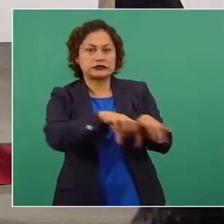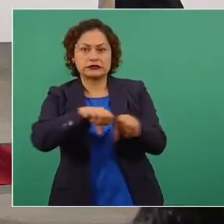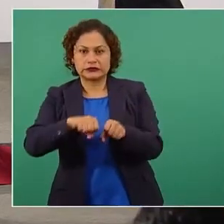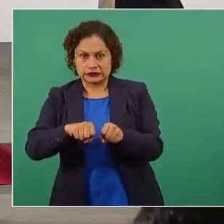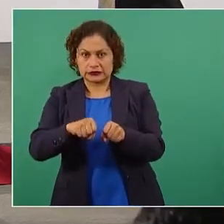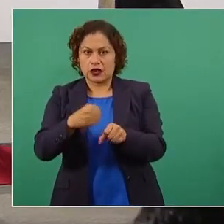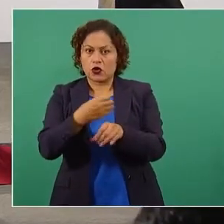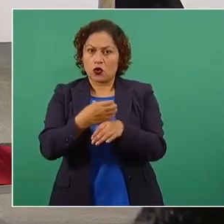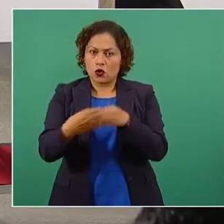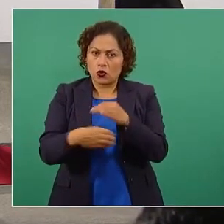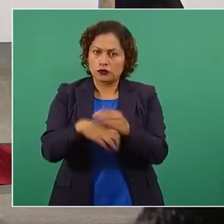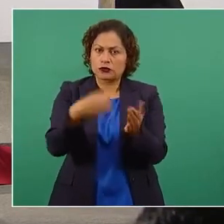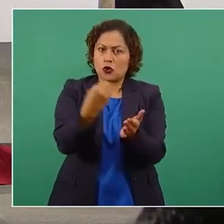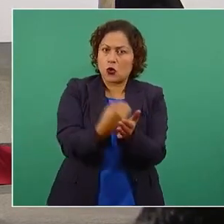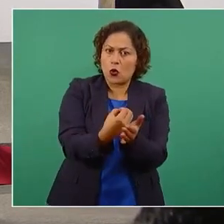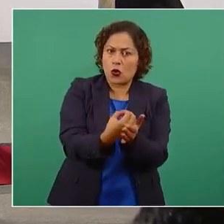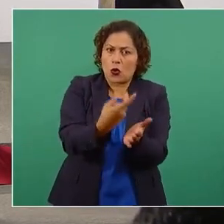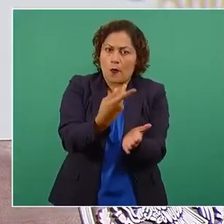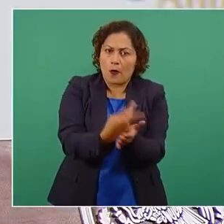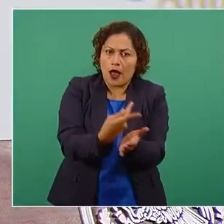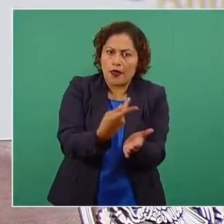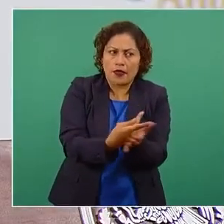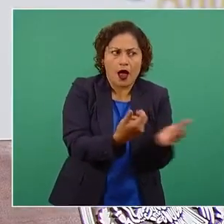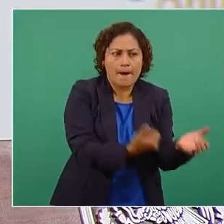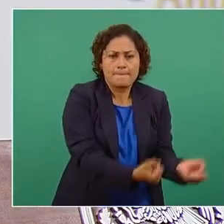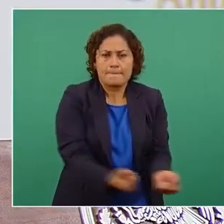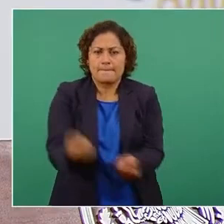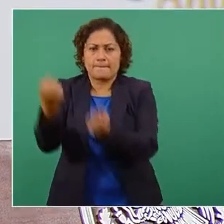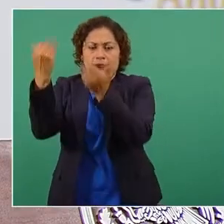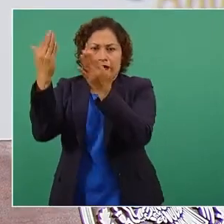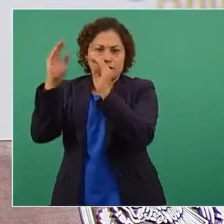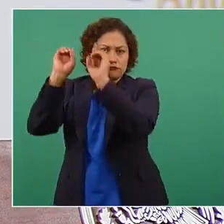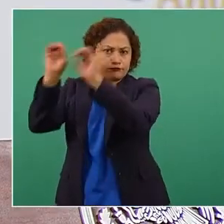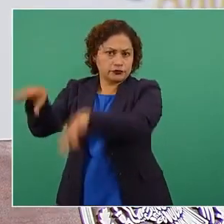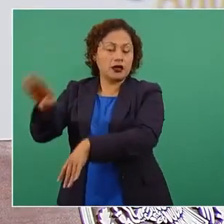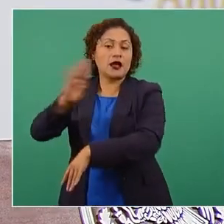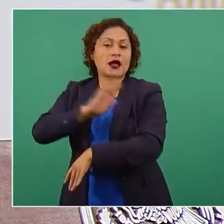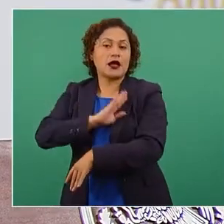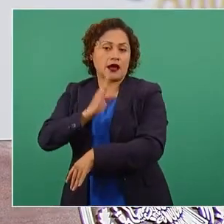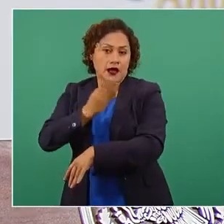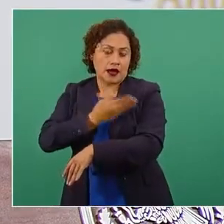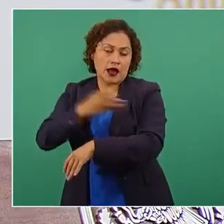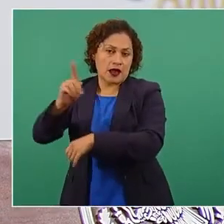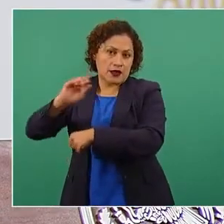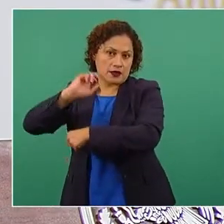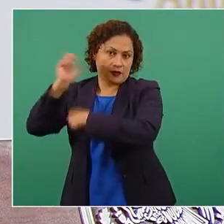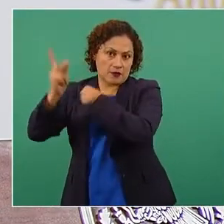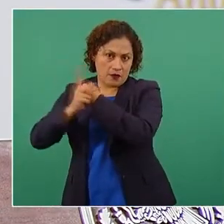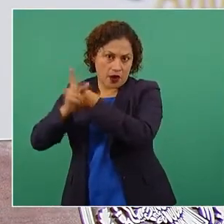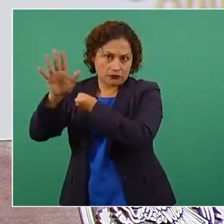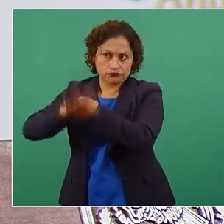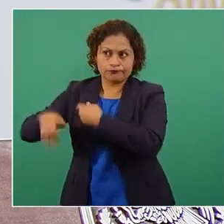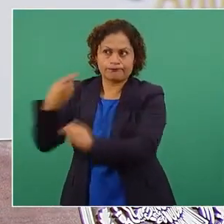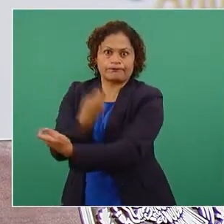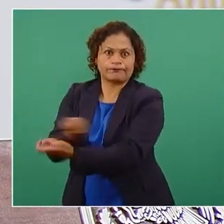plata a Europa en 3